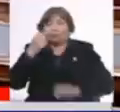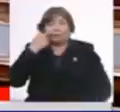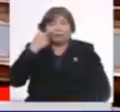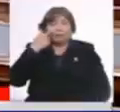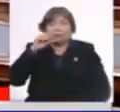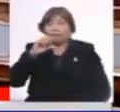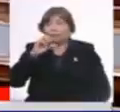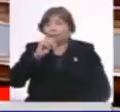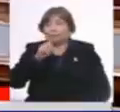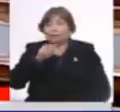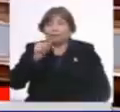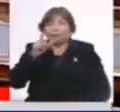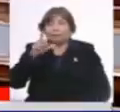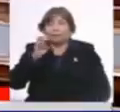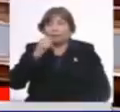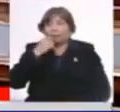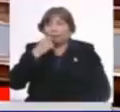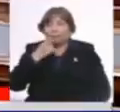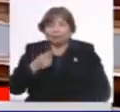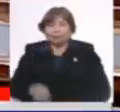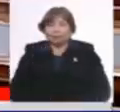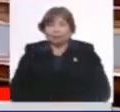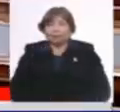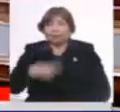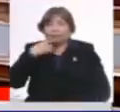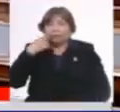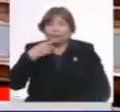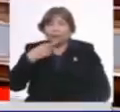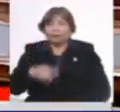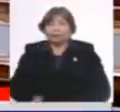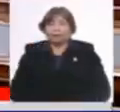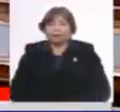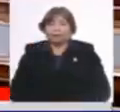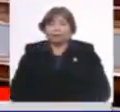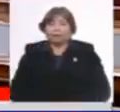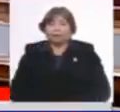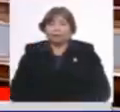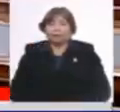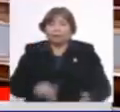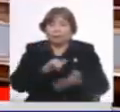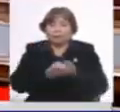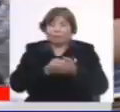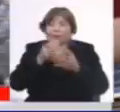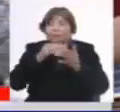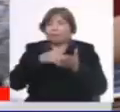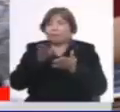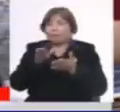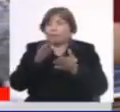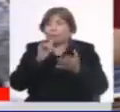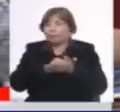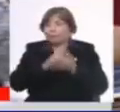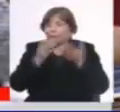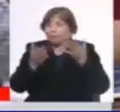González. Sin embargo, el señor González ha manifestado que lo han sacado porque